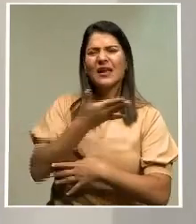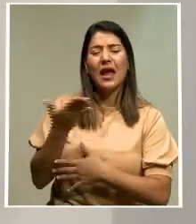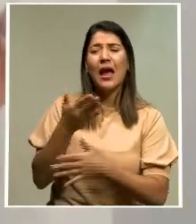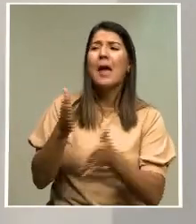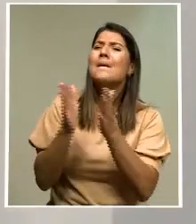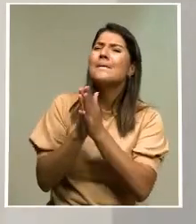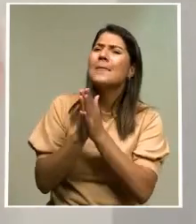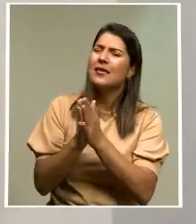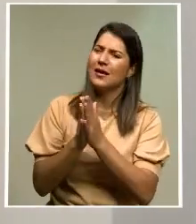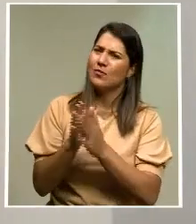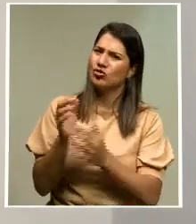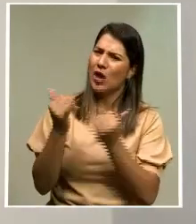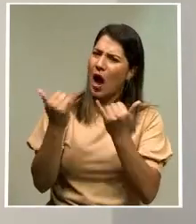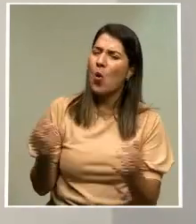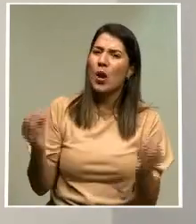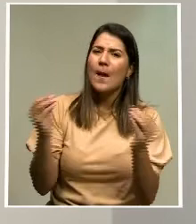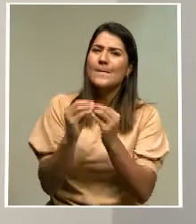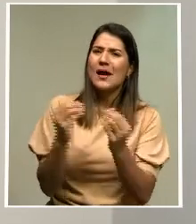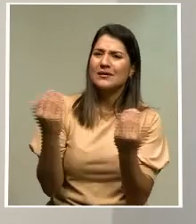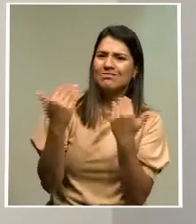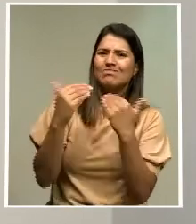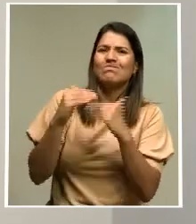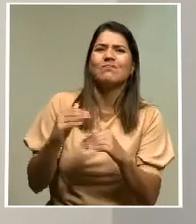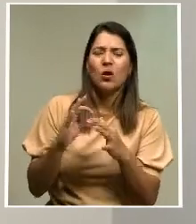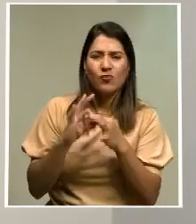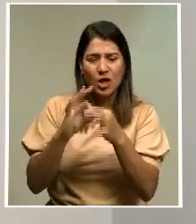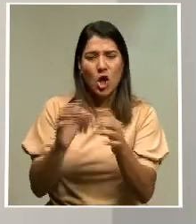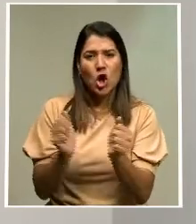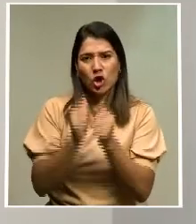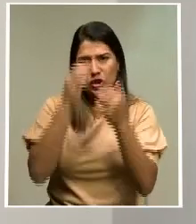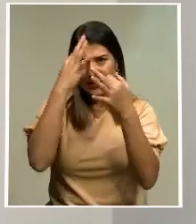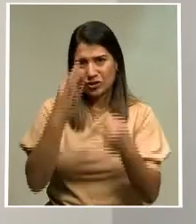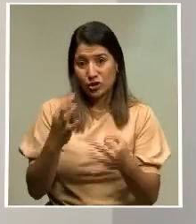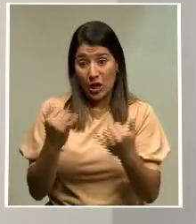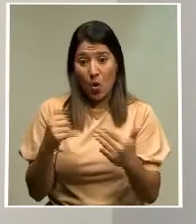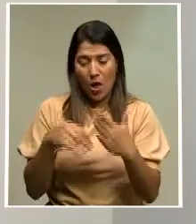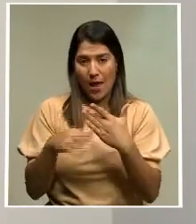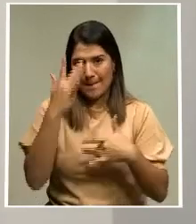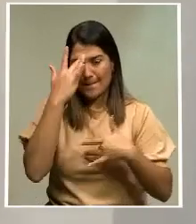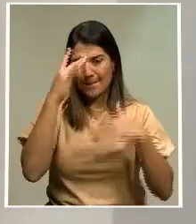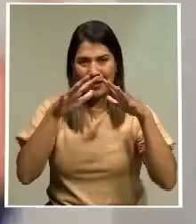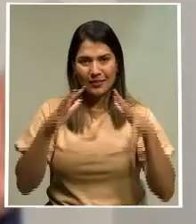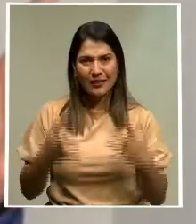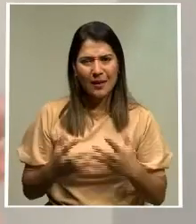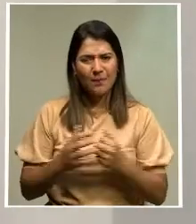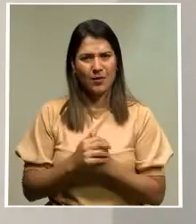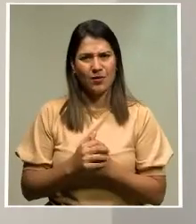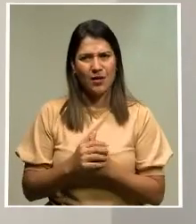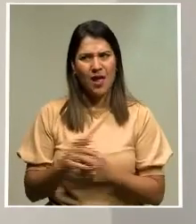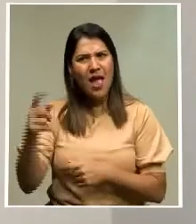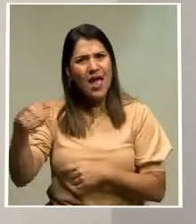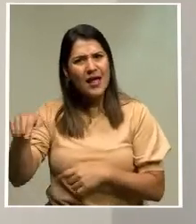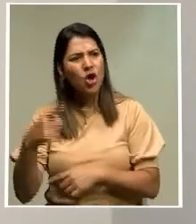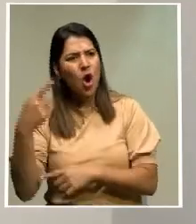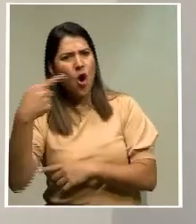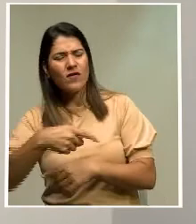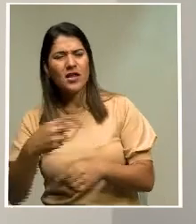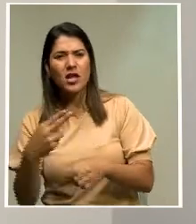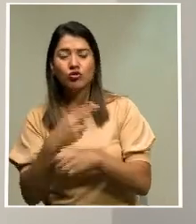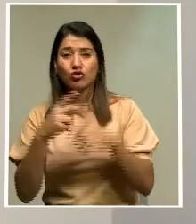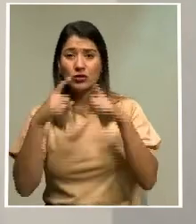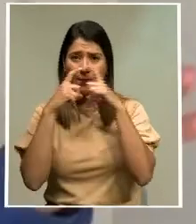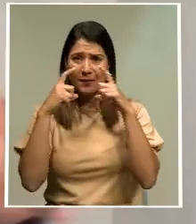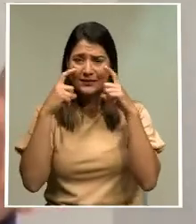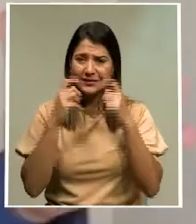que sea más restrictivo en las medidas de contención de la pandemia, que obligue al uso de las